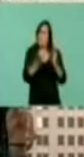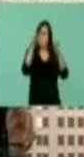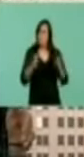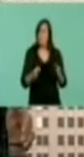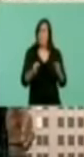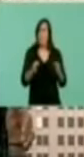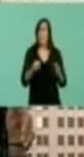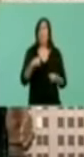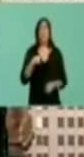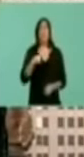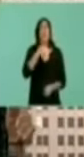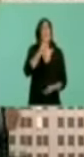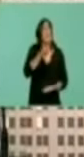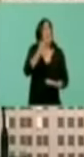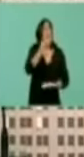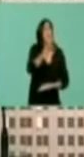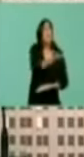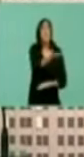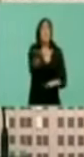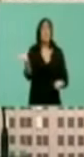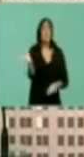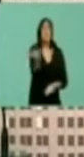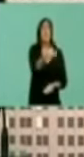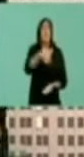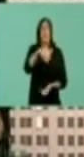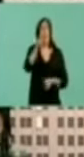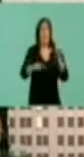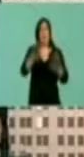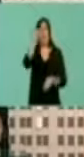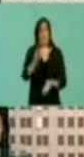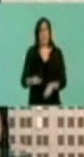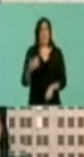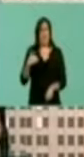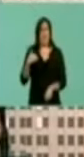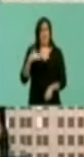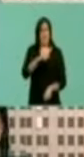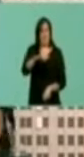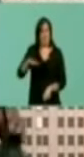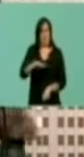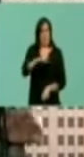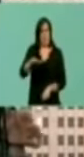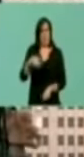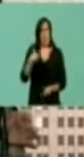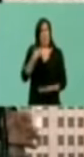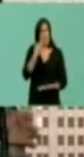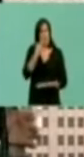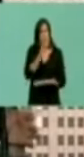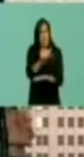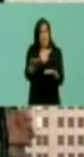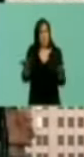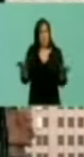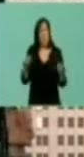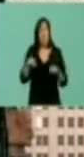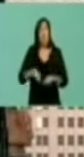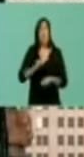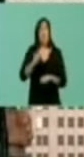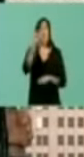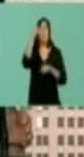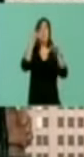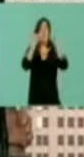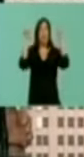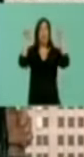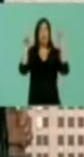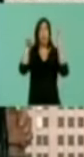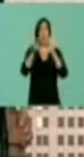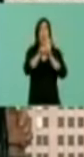Yo quiero hablarle a todo el pueblo argentino de esto que significa lo que el primer título de la ley